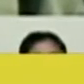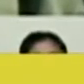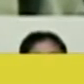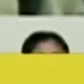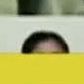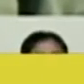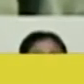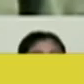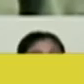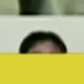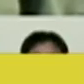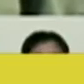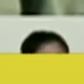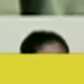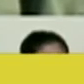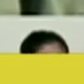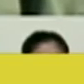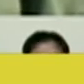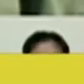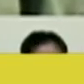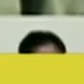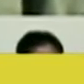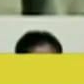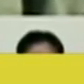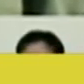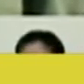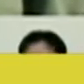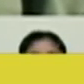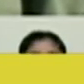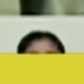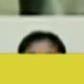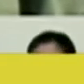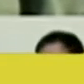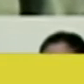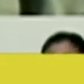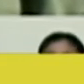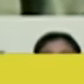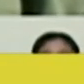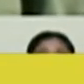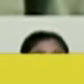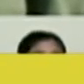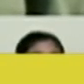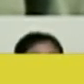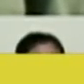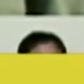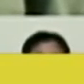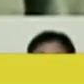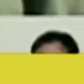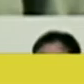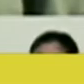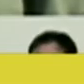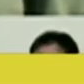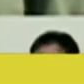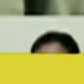Reafirmamos con la fuerza de nuestro espíritu guerrero emanado de nuestro libertador Simón Bolívar y nuestros libertadores, como